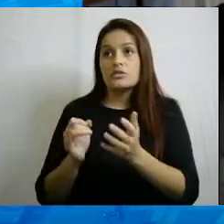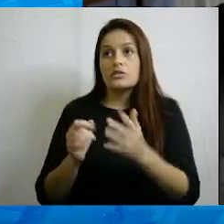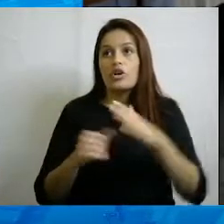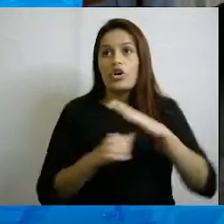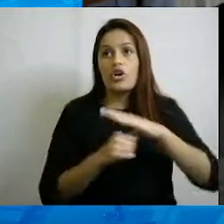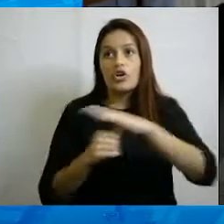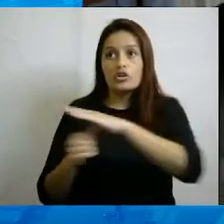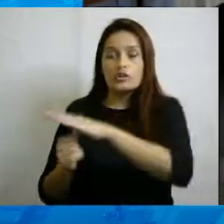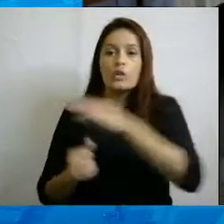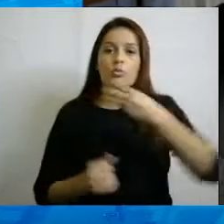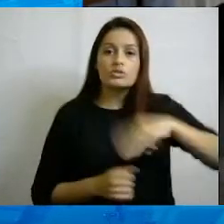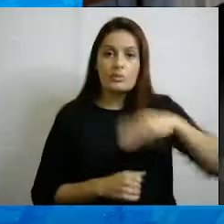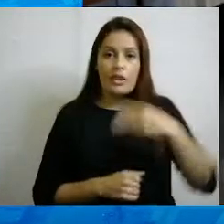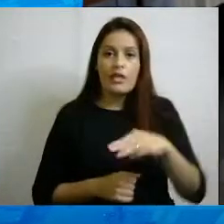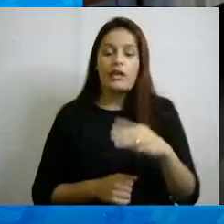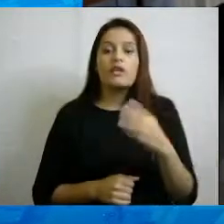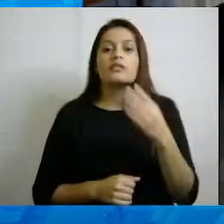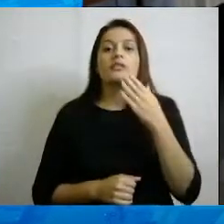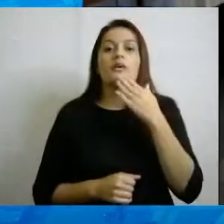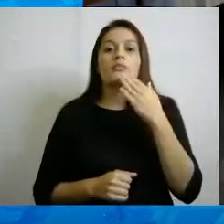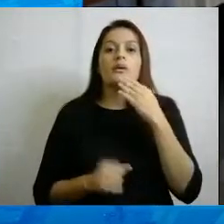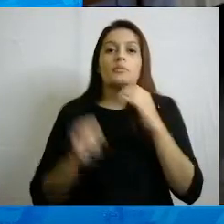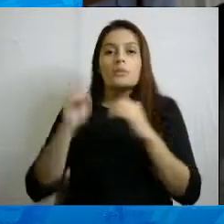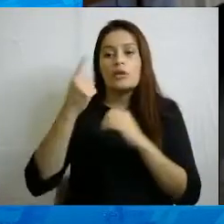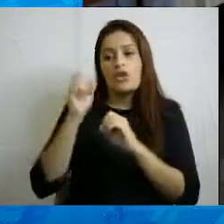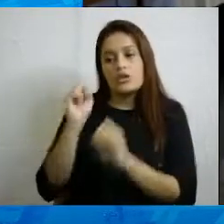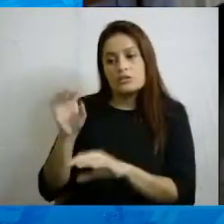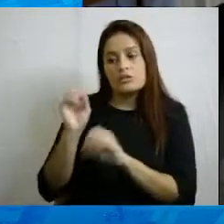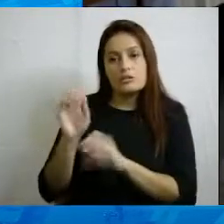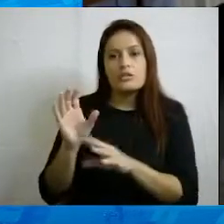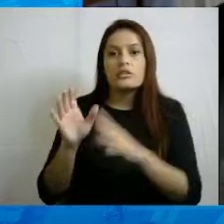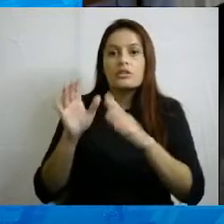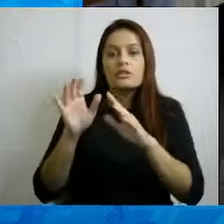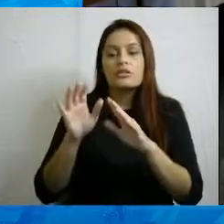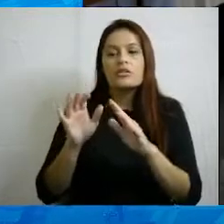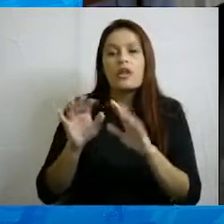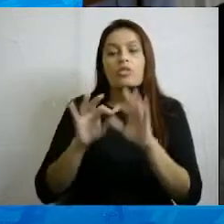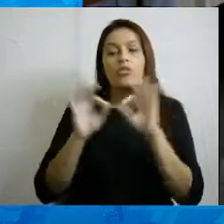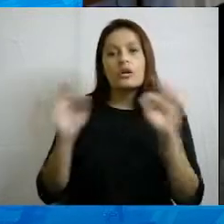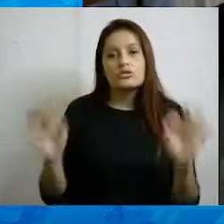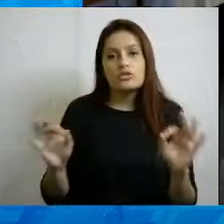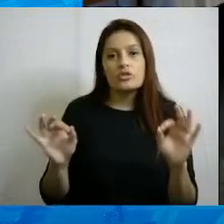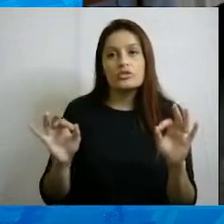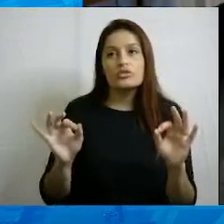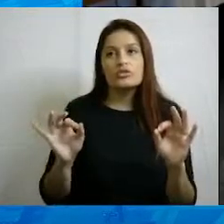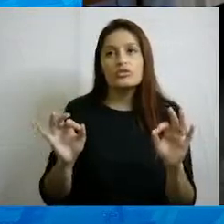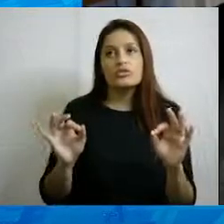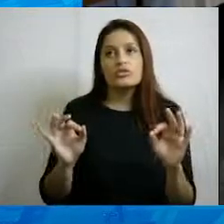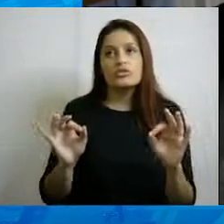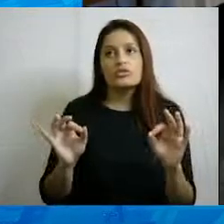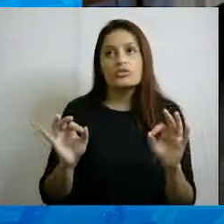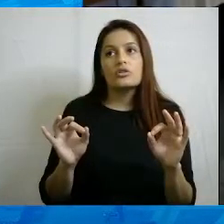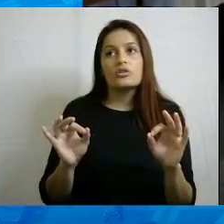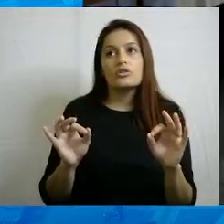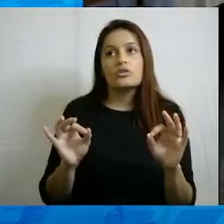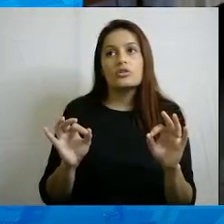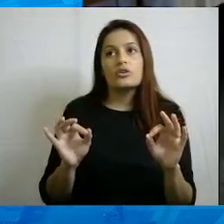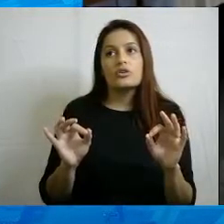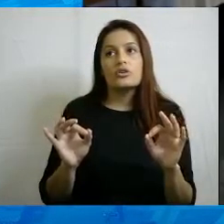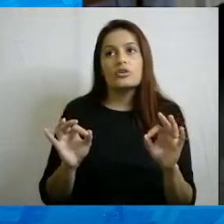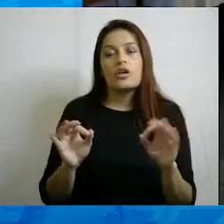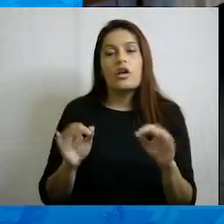para eso tienen municipio, para la orientación primera, y si, digamos, como lo decía el otro día, que no le entendía la alcaldesa, hasta dónde llegamos